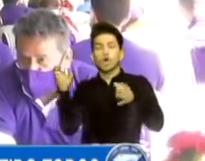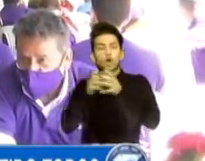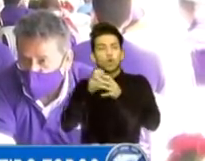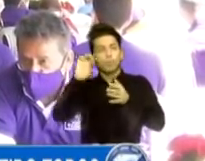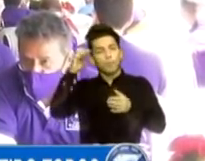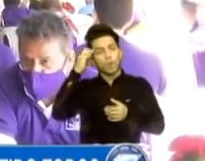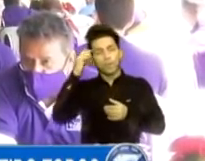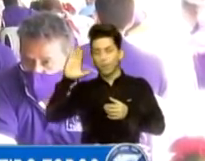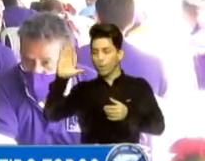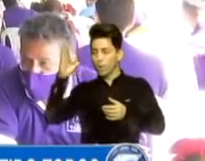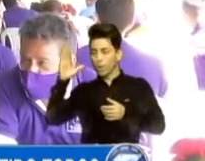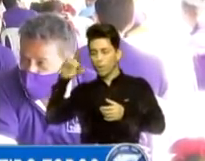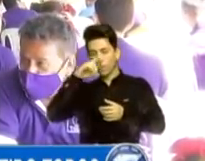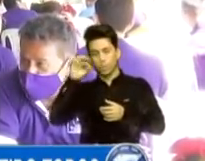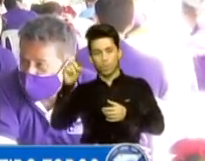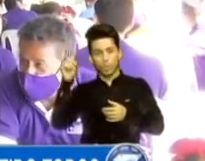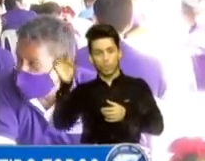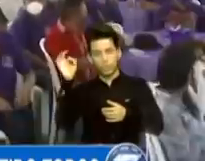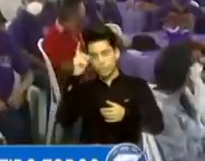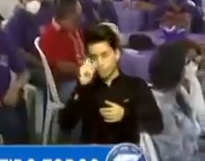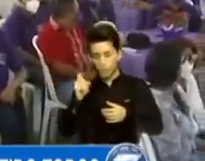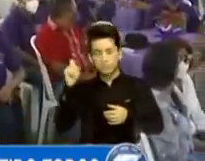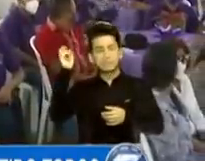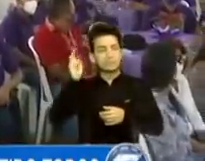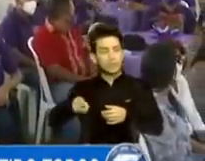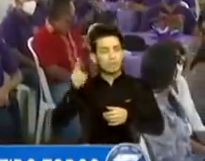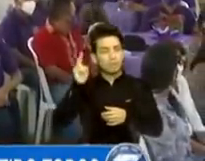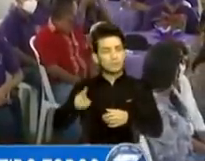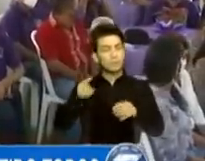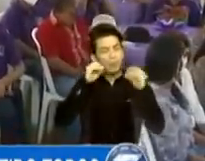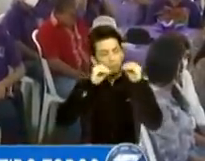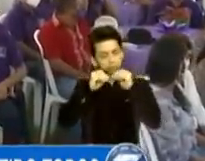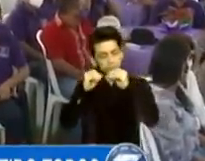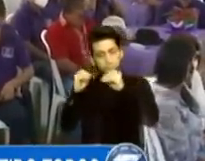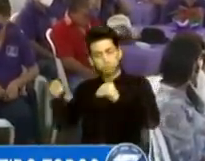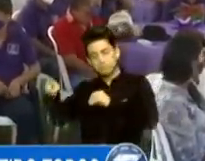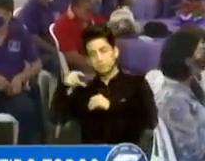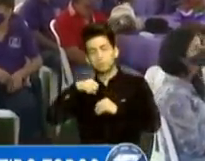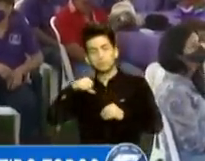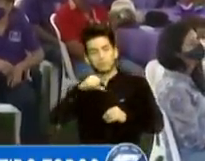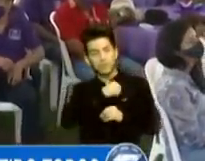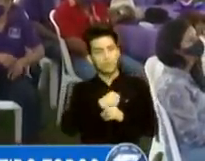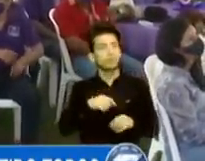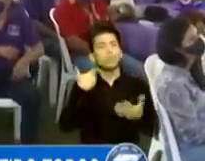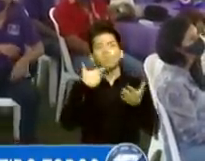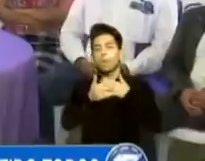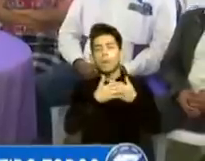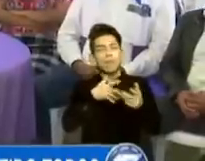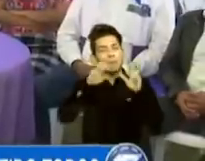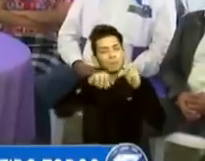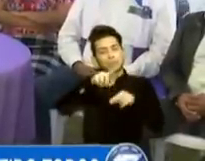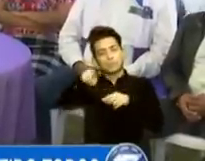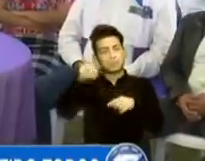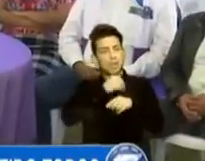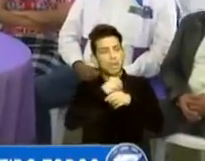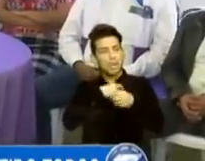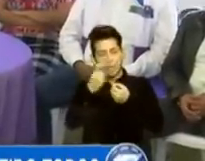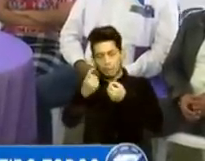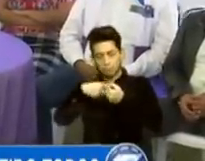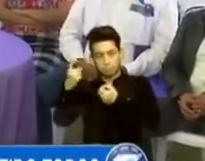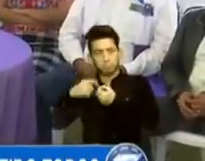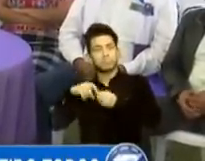elecciones, está formando y capacitando a sus afiliados, está afiliando a todas las personas que quieran ser parte de él. Es un